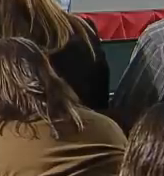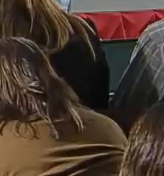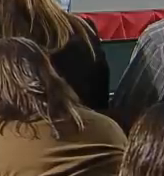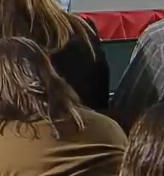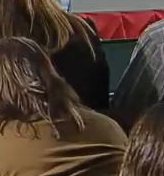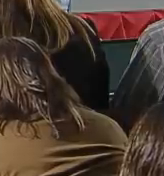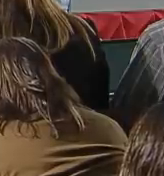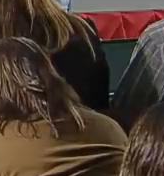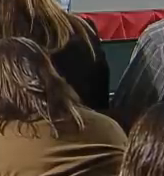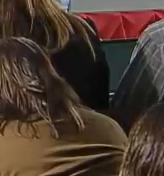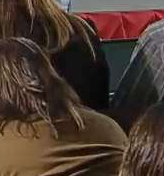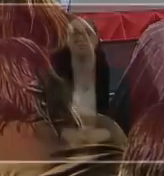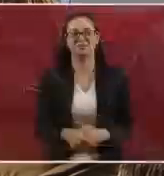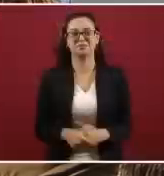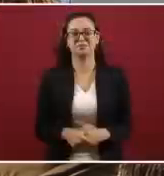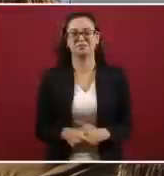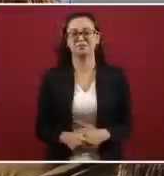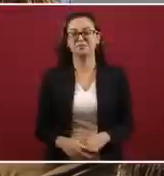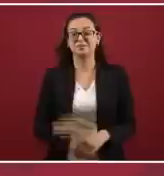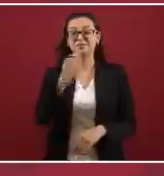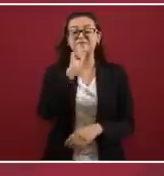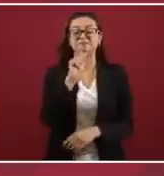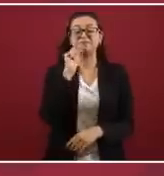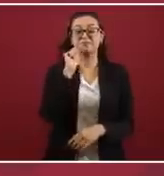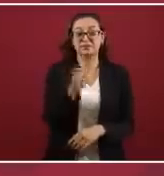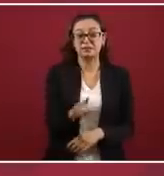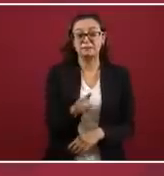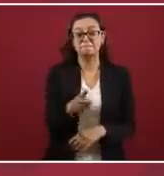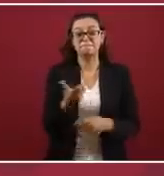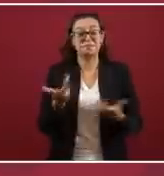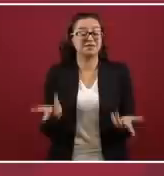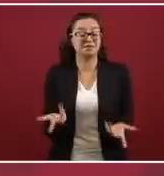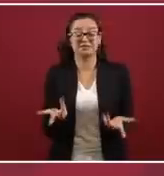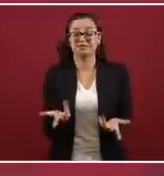también que no se le dé